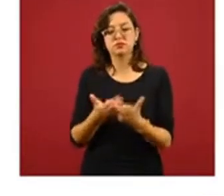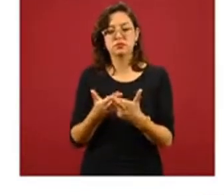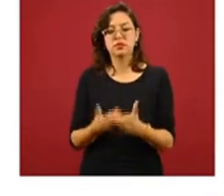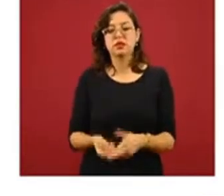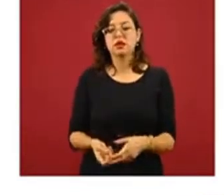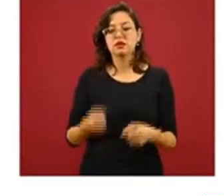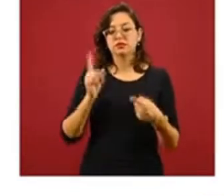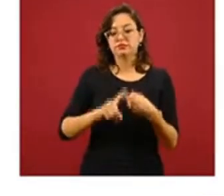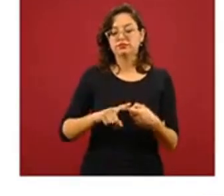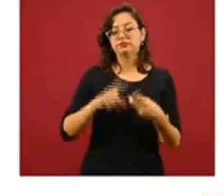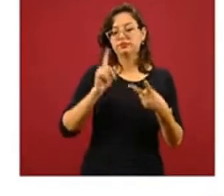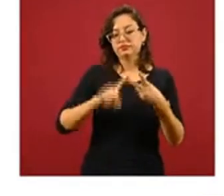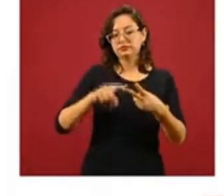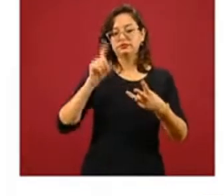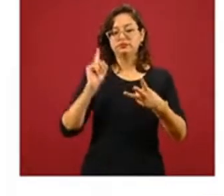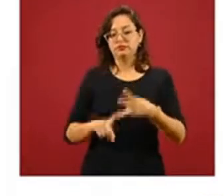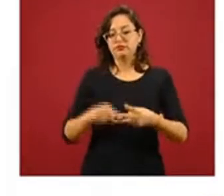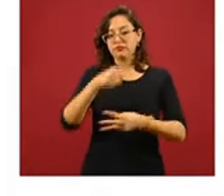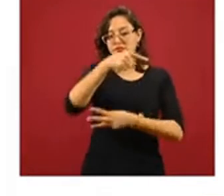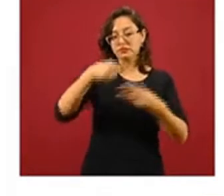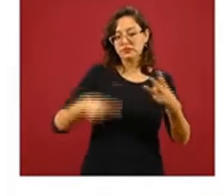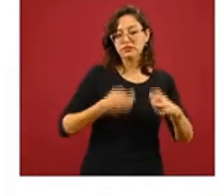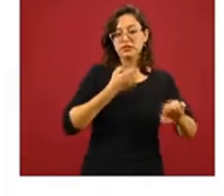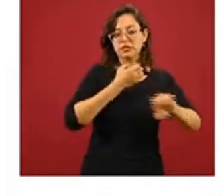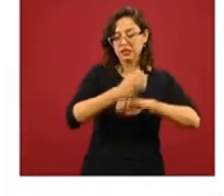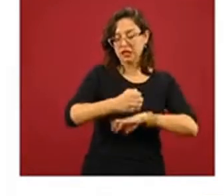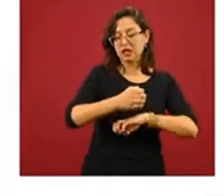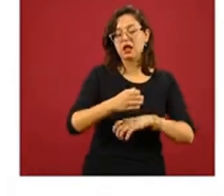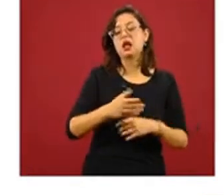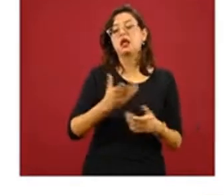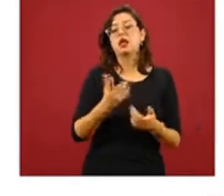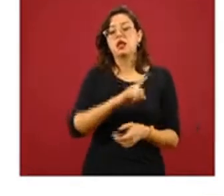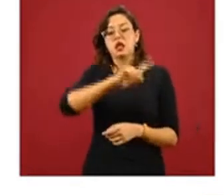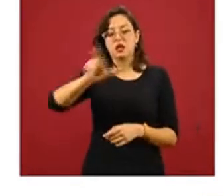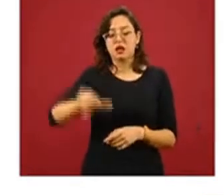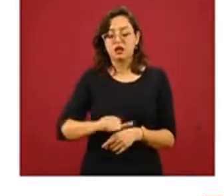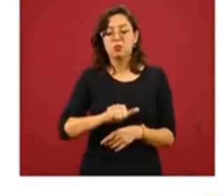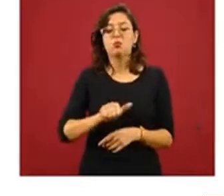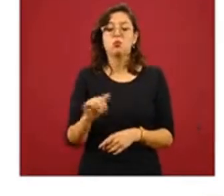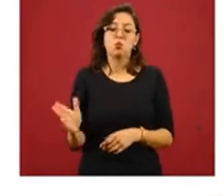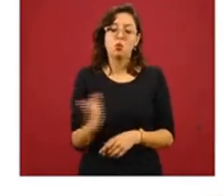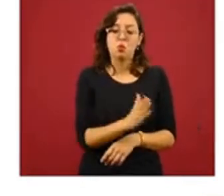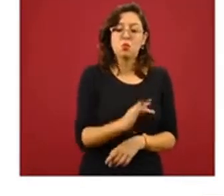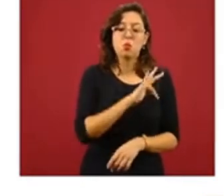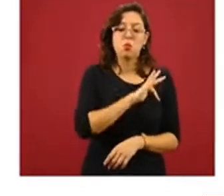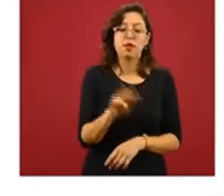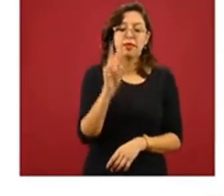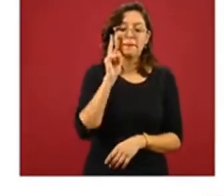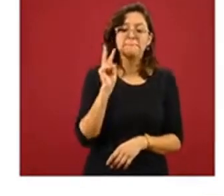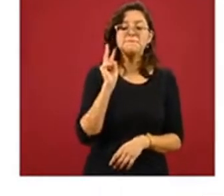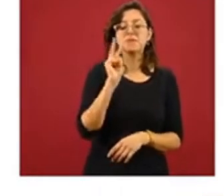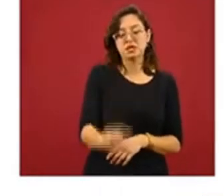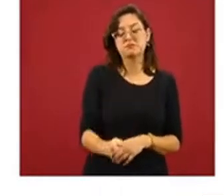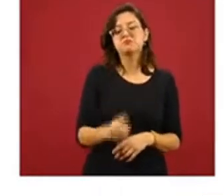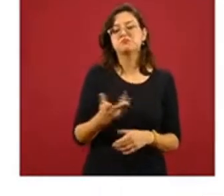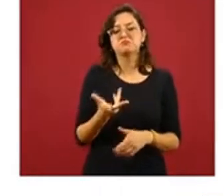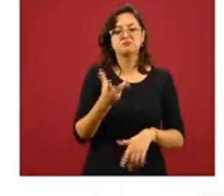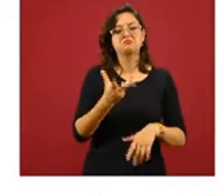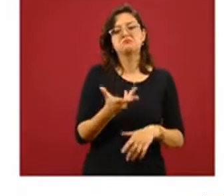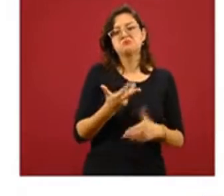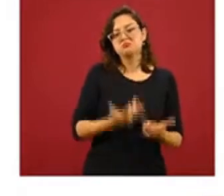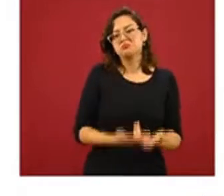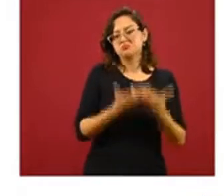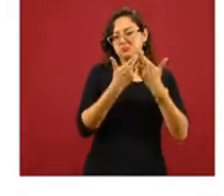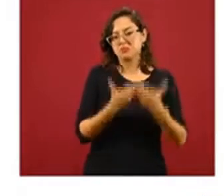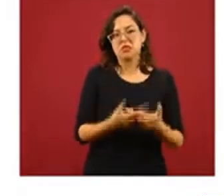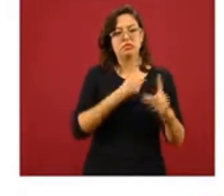estados que tenían la menor disponibilidad, y luego hacia la derecha pues va incrementando esta disponibilidad dependiendo de cada